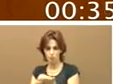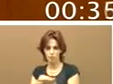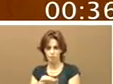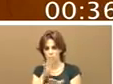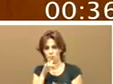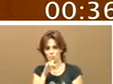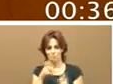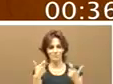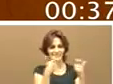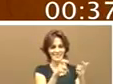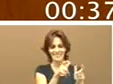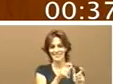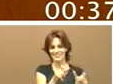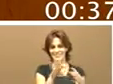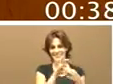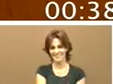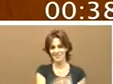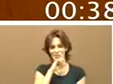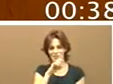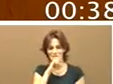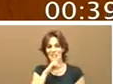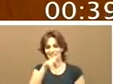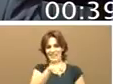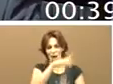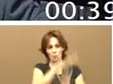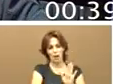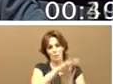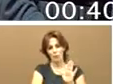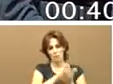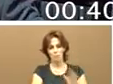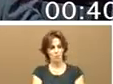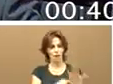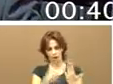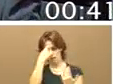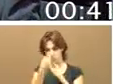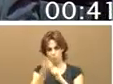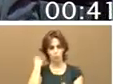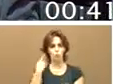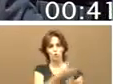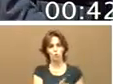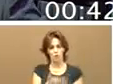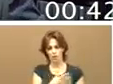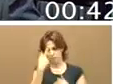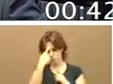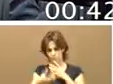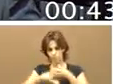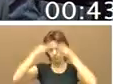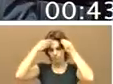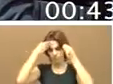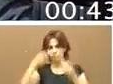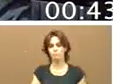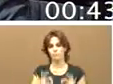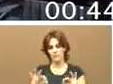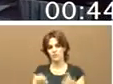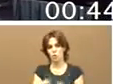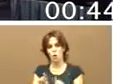sector si ese es su libro de cabecera el programa si ya lo sé que se lo ha estudiado como todo el arco parlamentario del PSOE